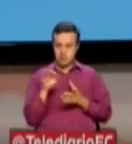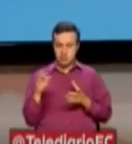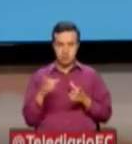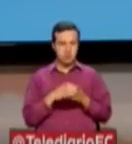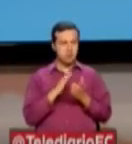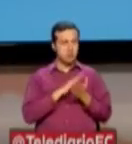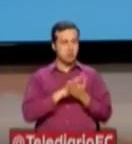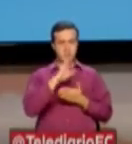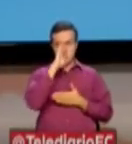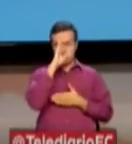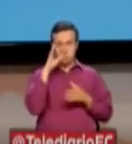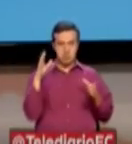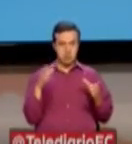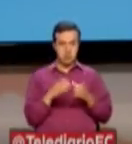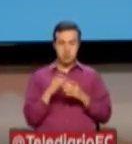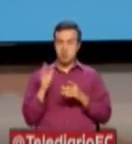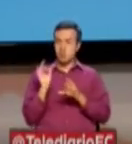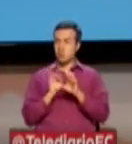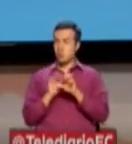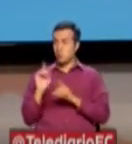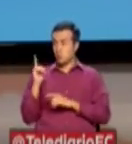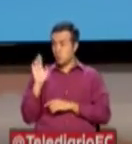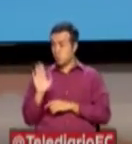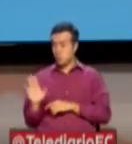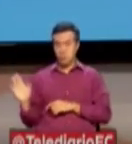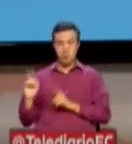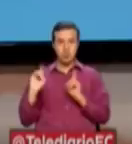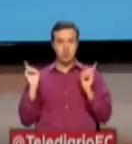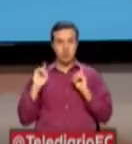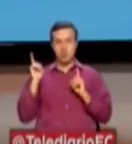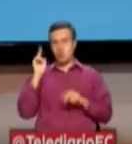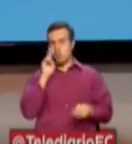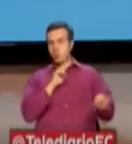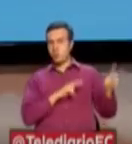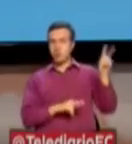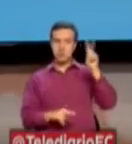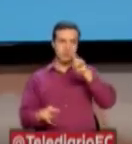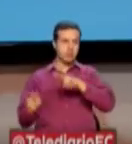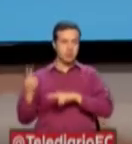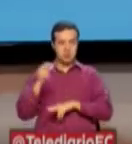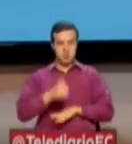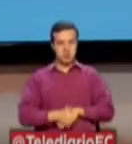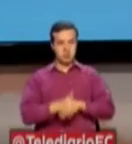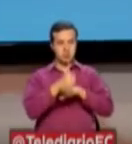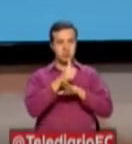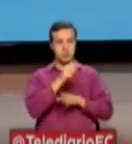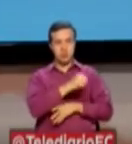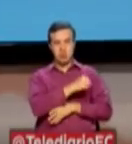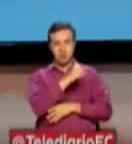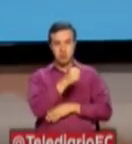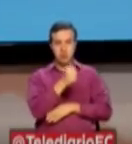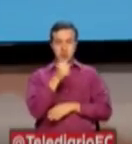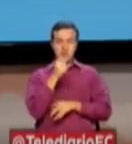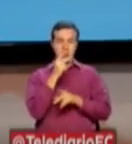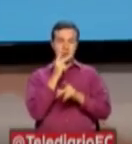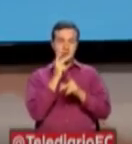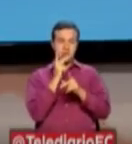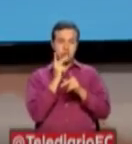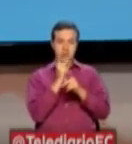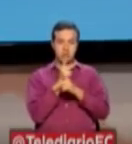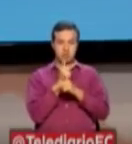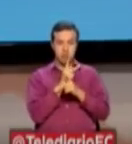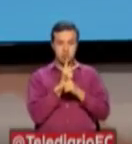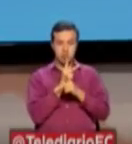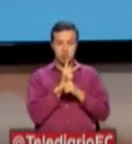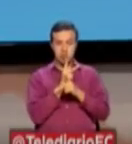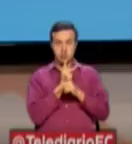transparencia no necesariamente del consejo de participación por lo tanto eso había que realizarlo pero cualquier autoridad que haya sido designada por el consejo cesado tiene que ser